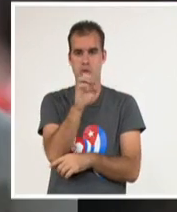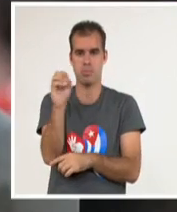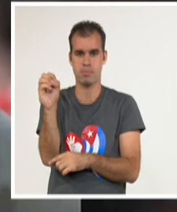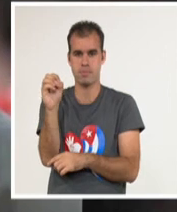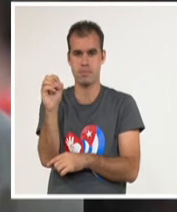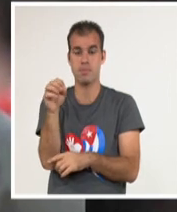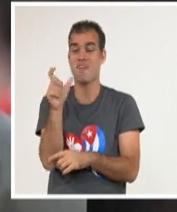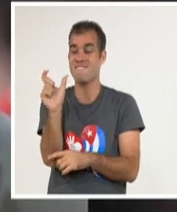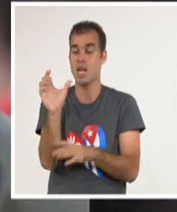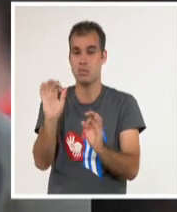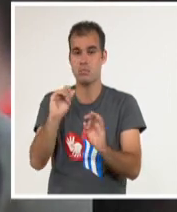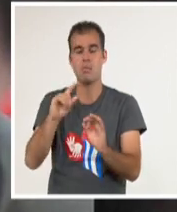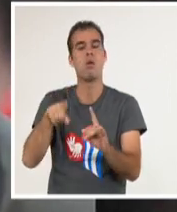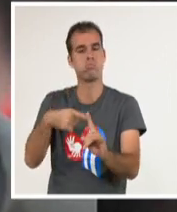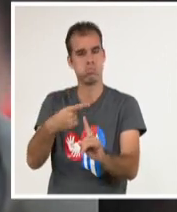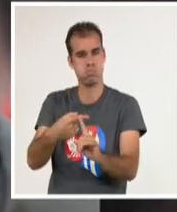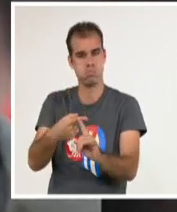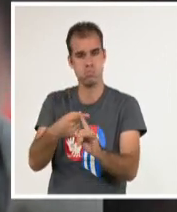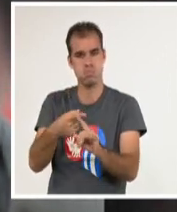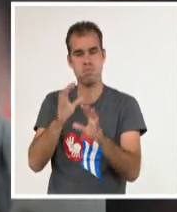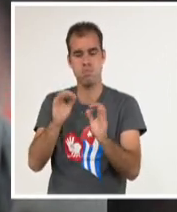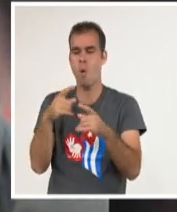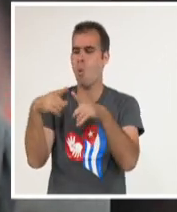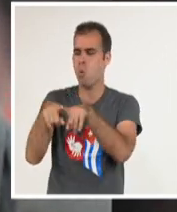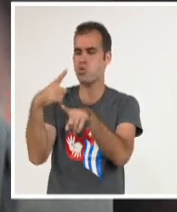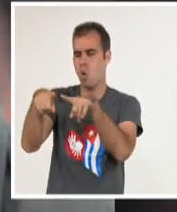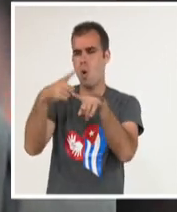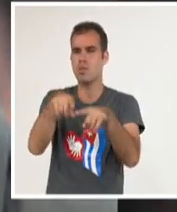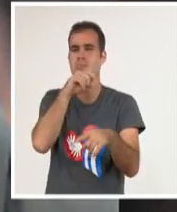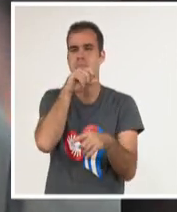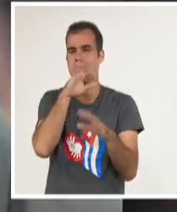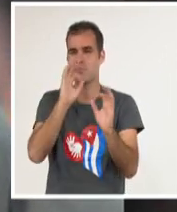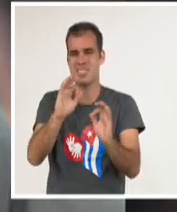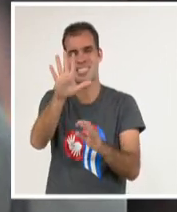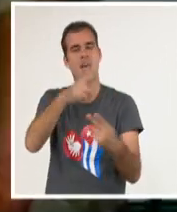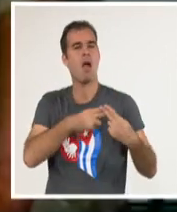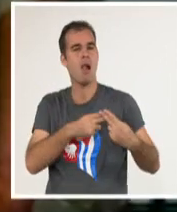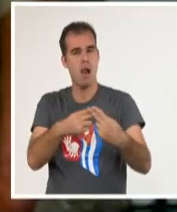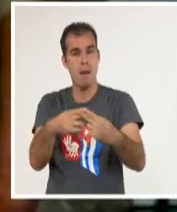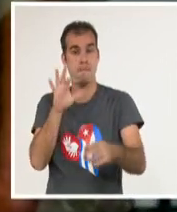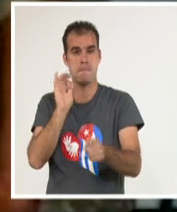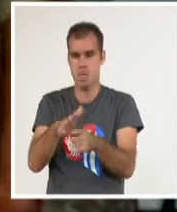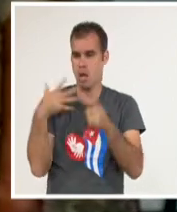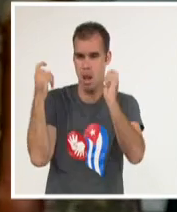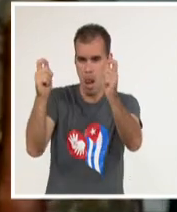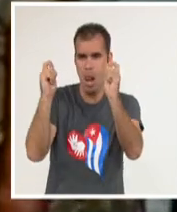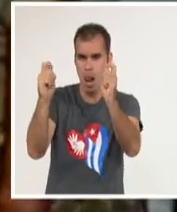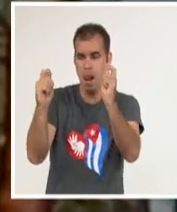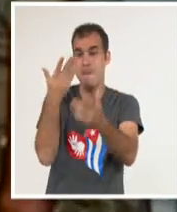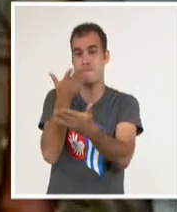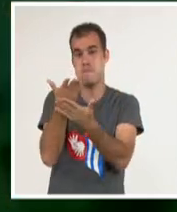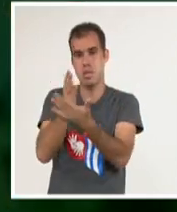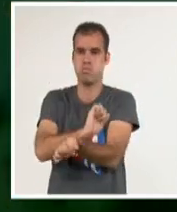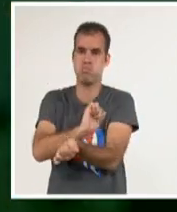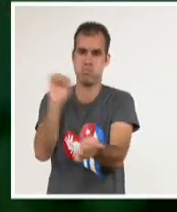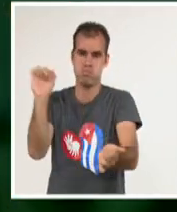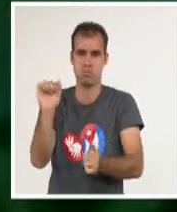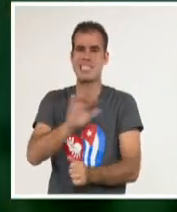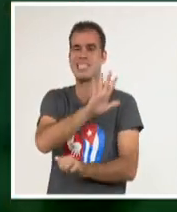se incorpora activamente junto a las madres y esposas de los cinco héroes en la campaña por lograr la liberación de los